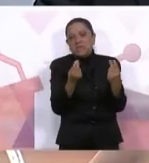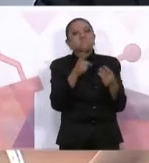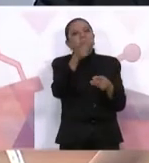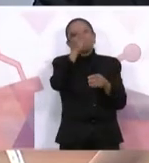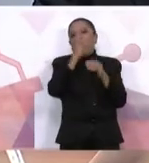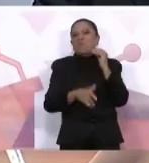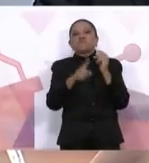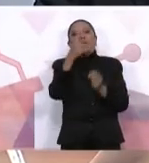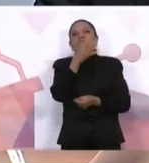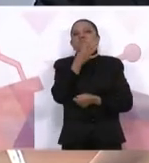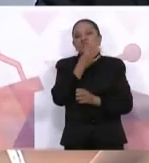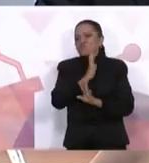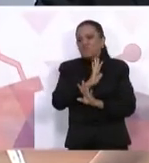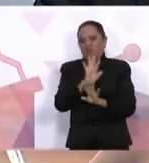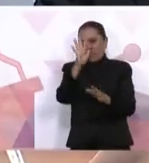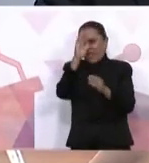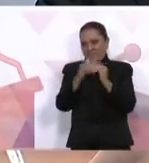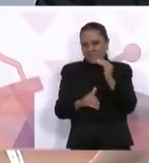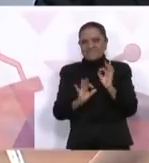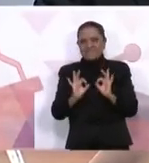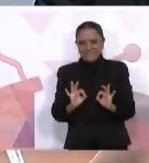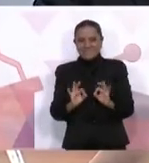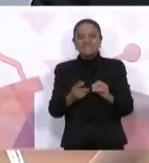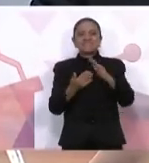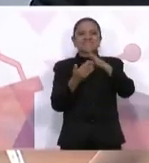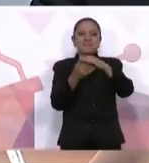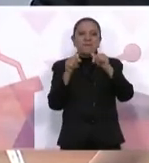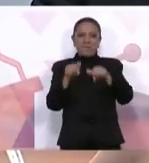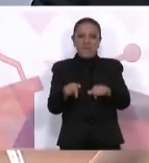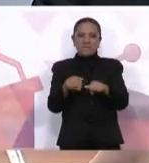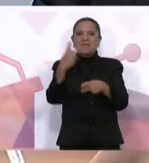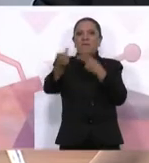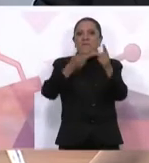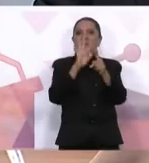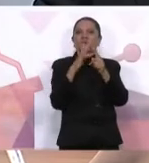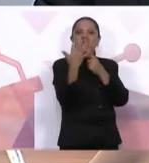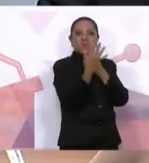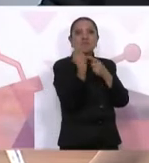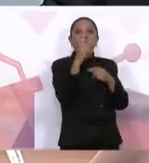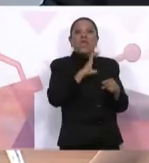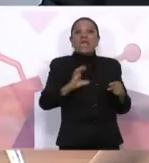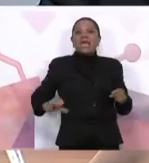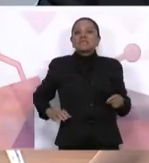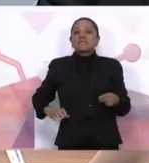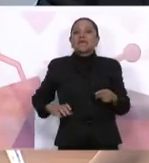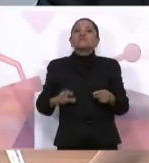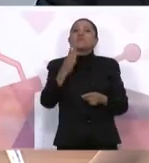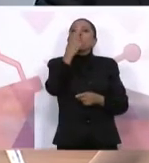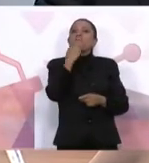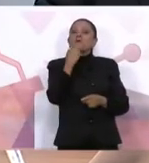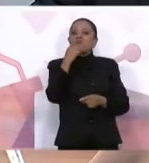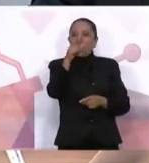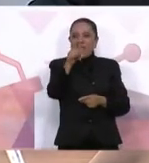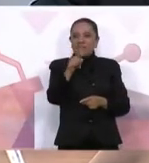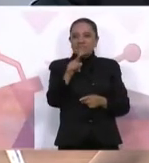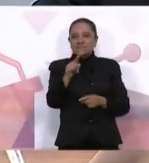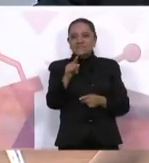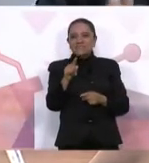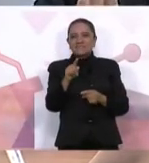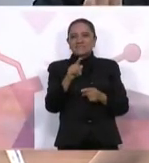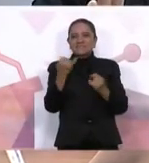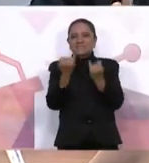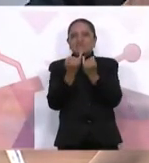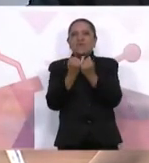de nueva cuenta en esta mesa que en este ronda de preguntas el candidato mario roja salva el partido humanista tiene un minuto que puede usar